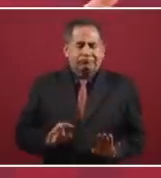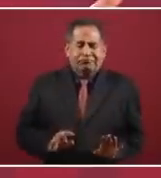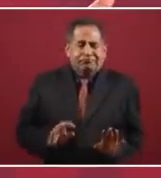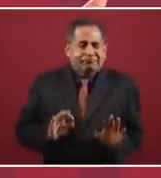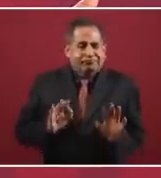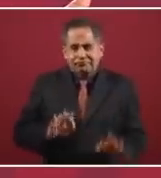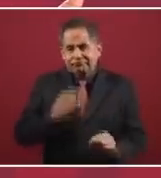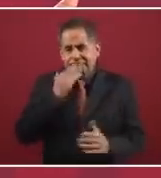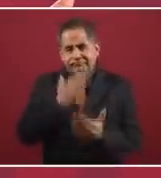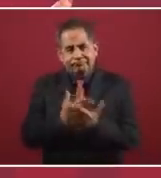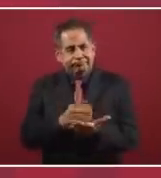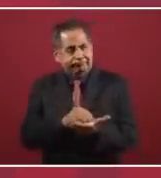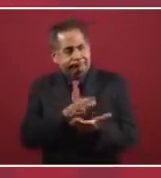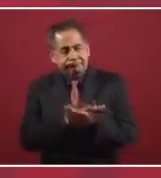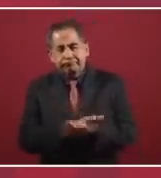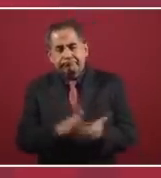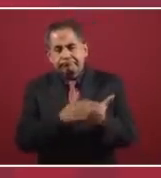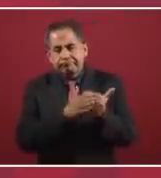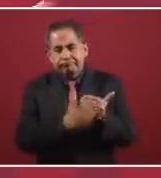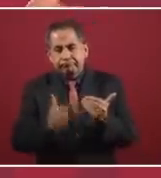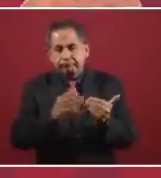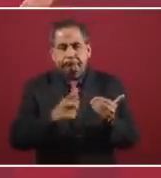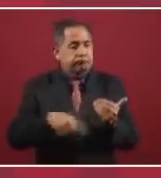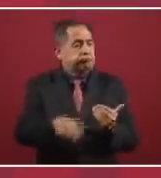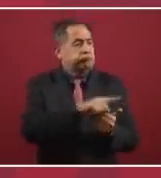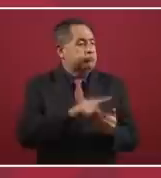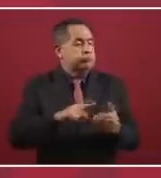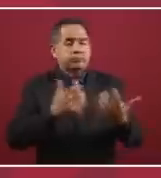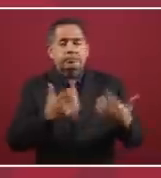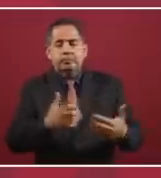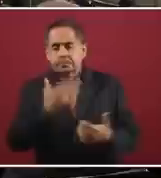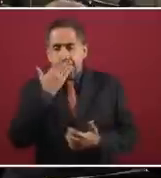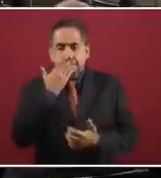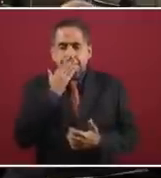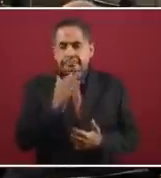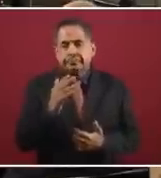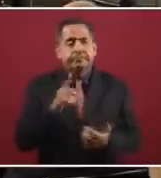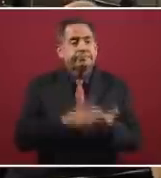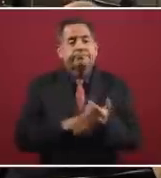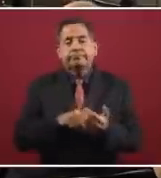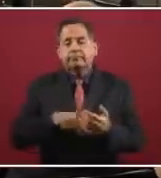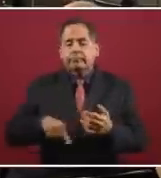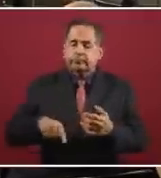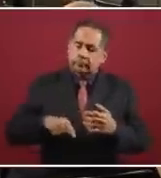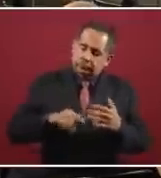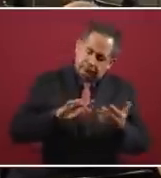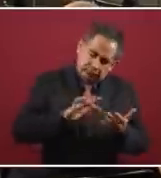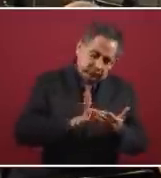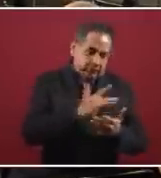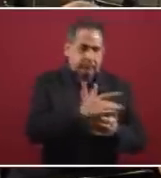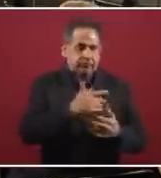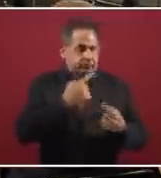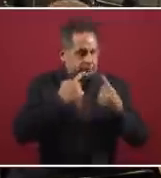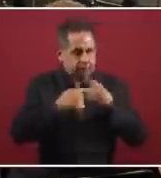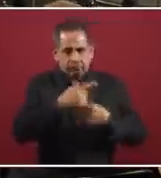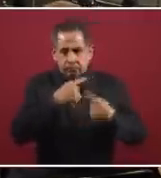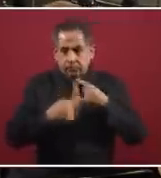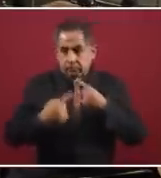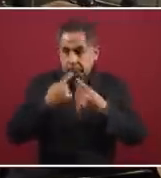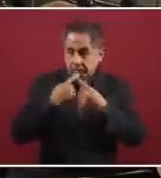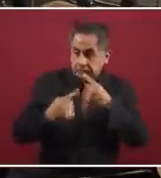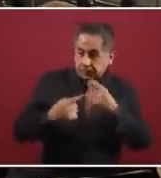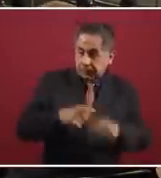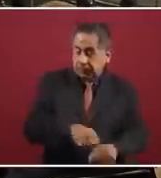fue la aceptación de las empresas, que mucho agradecemos en discusiones